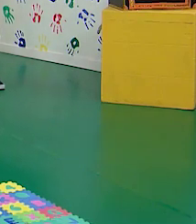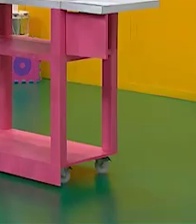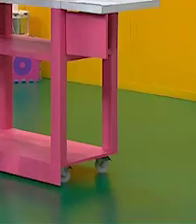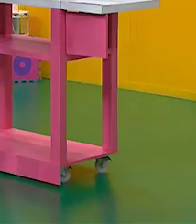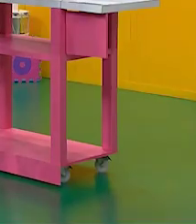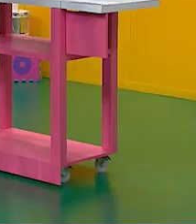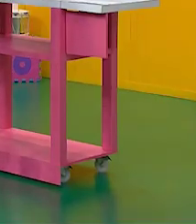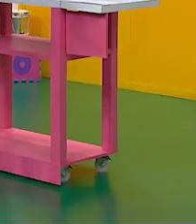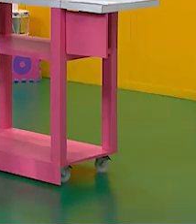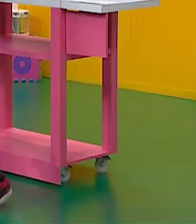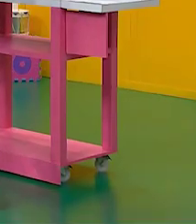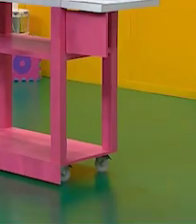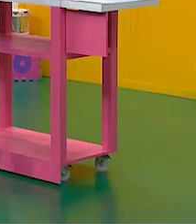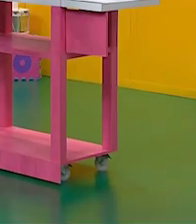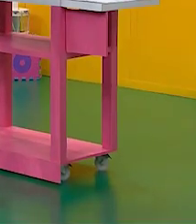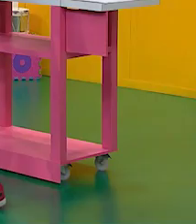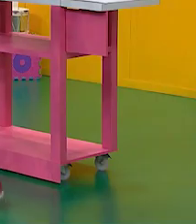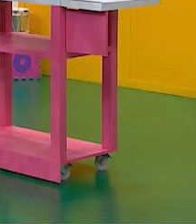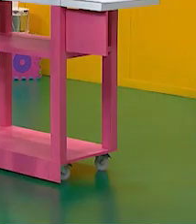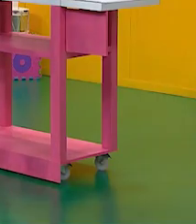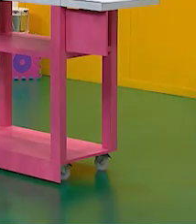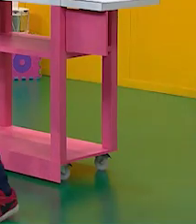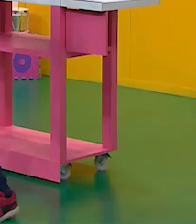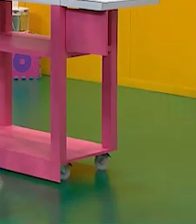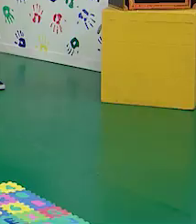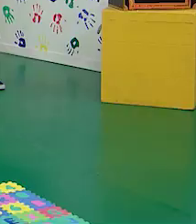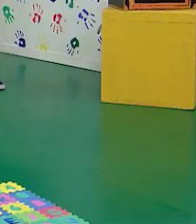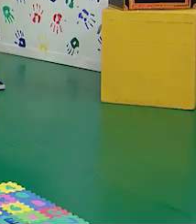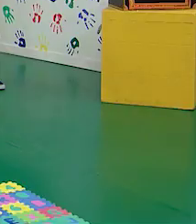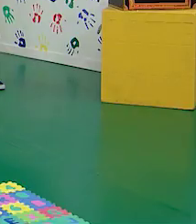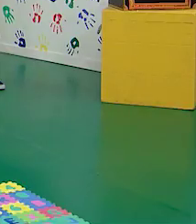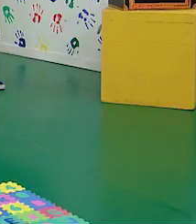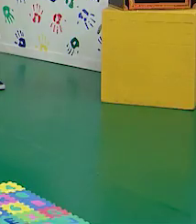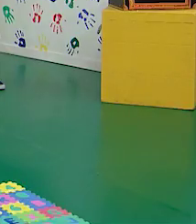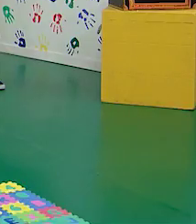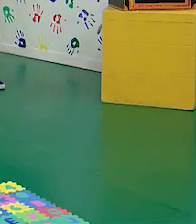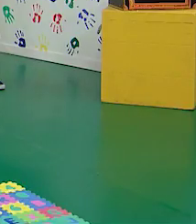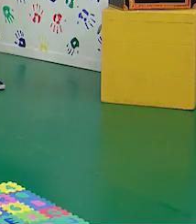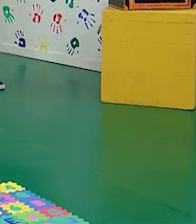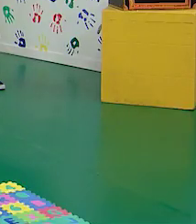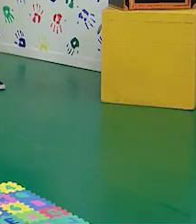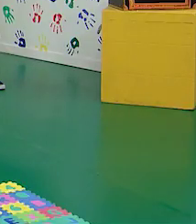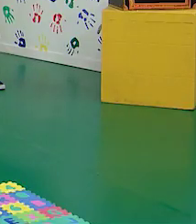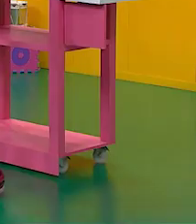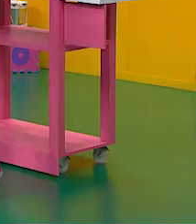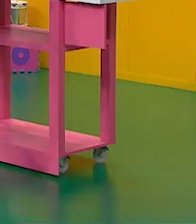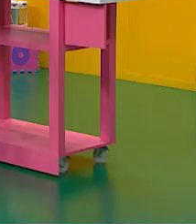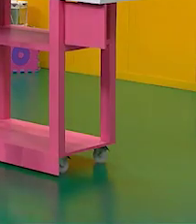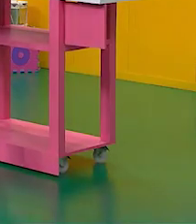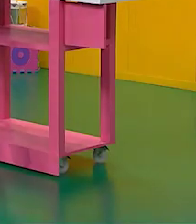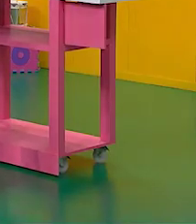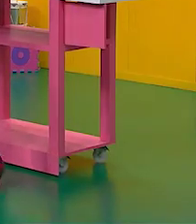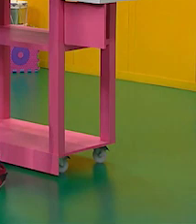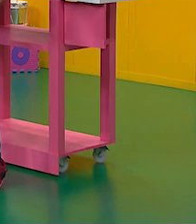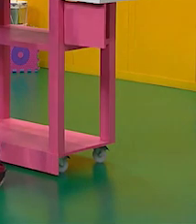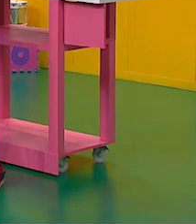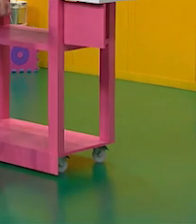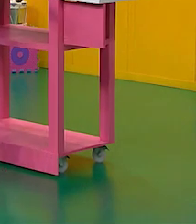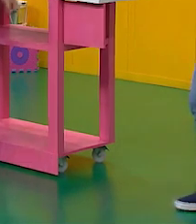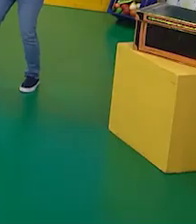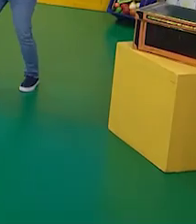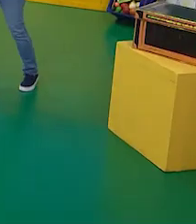8, 9, 10, 9, 14, 15, listo.